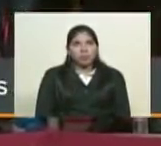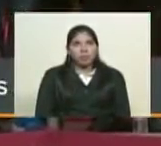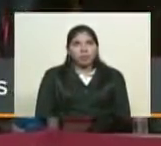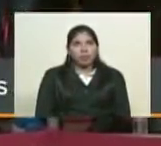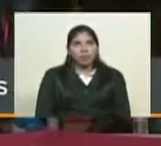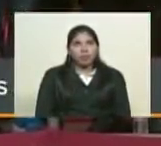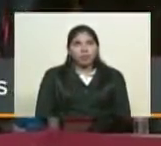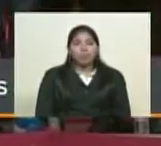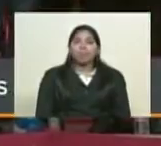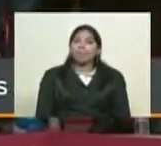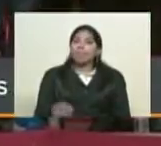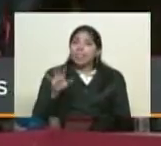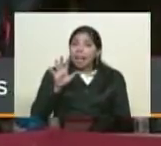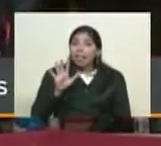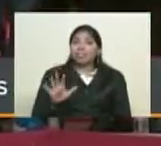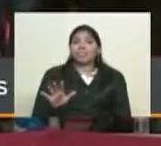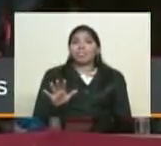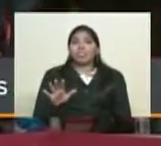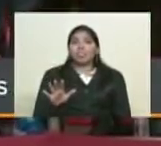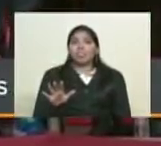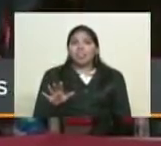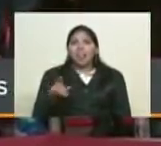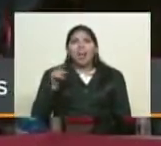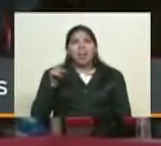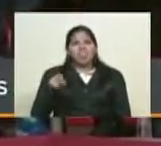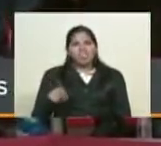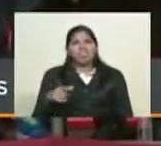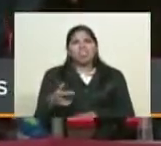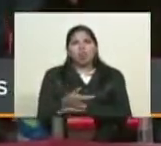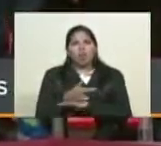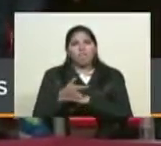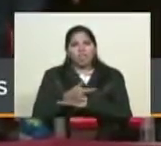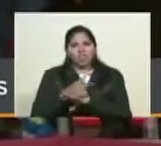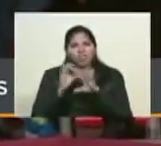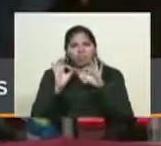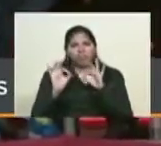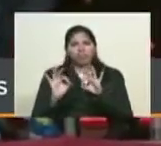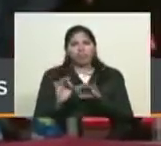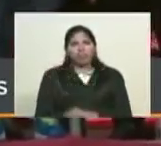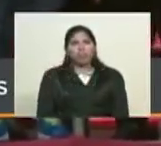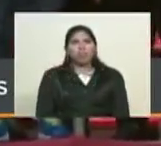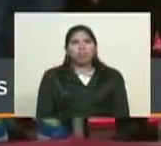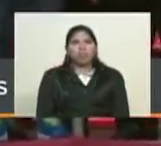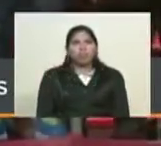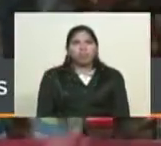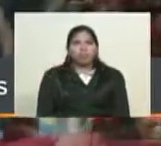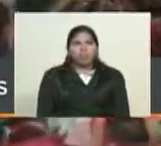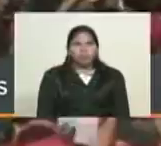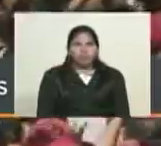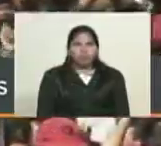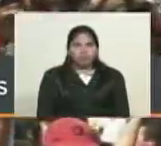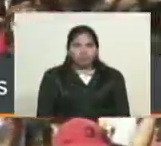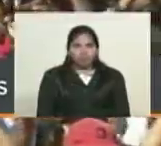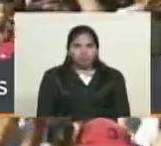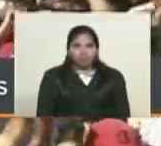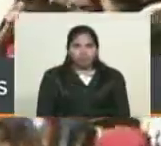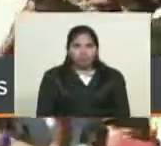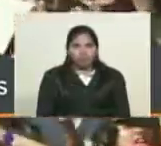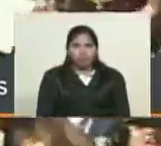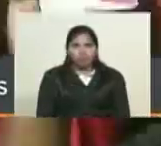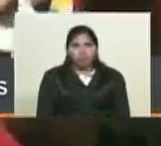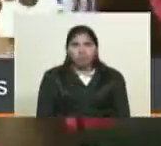Así, así. ¡Así es que se gobierna! ¡Así, así, así es que se